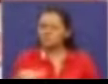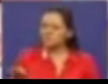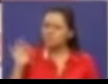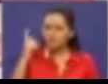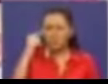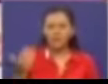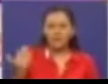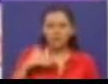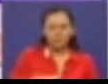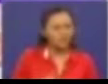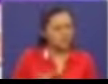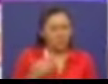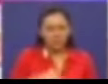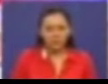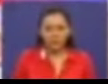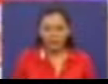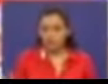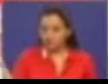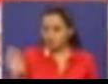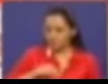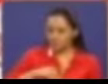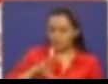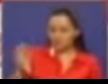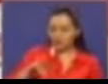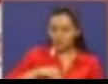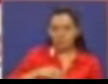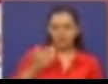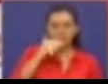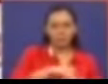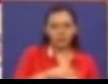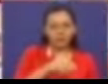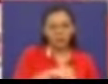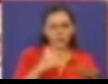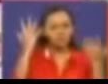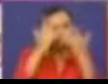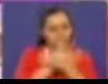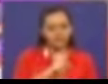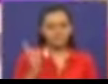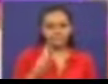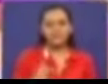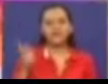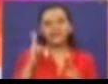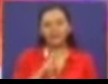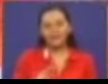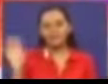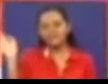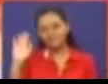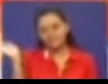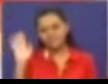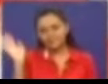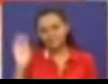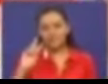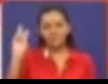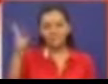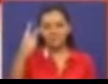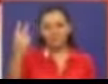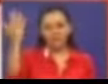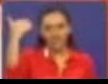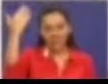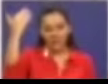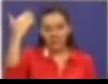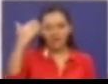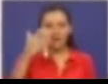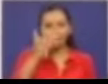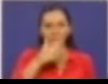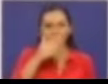estamos repitiendo lo mismo. No se me dejen engañar. Un saludo también a nuestra joven y guapa vicealcaldesa de Ambato, dicho